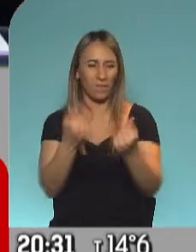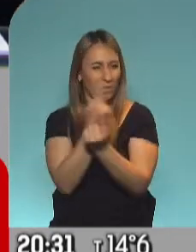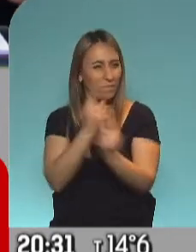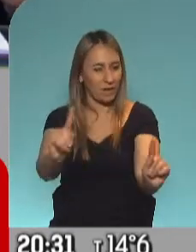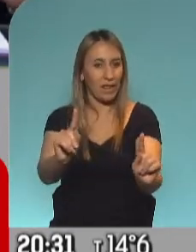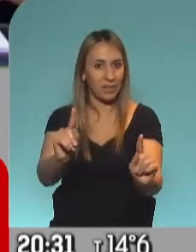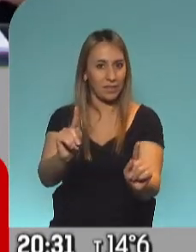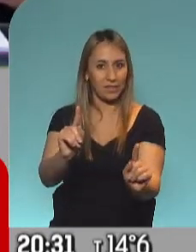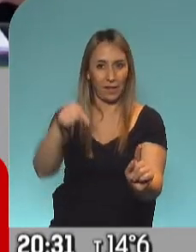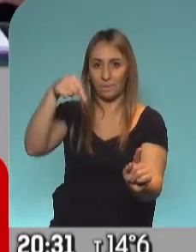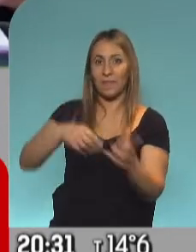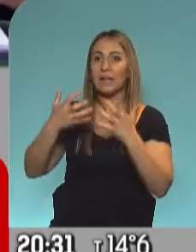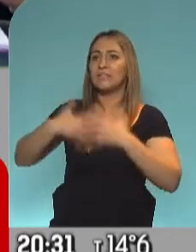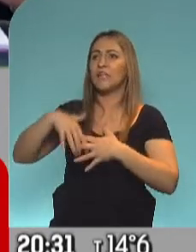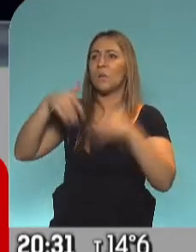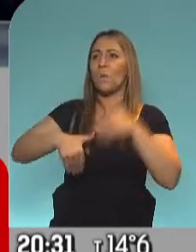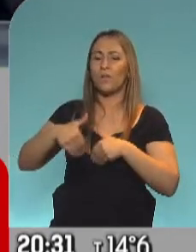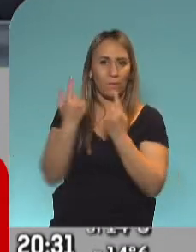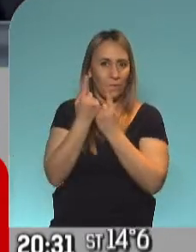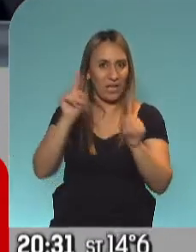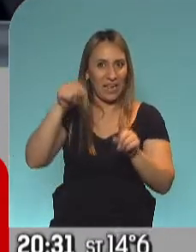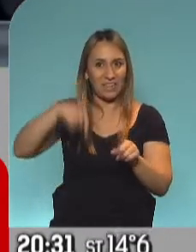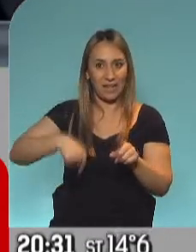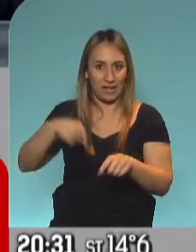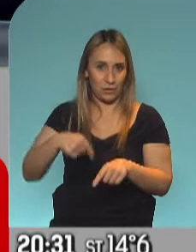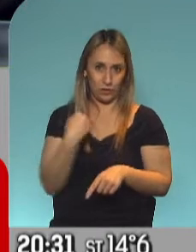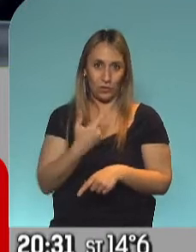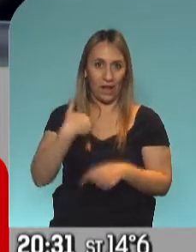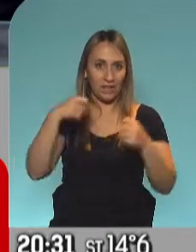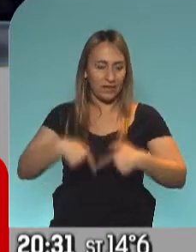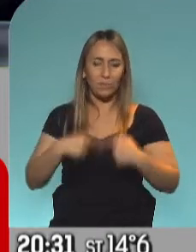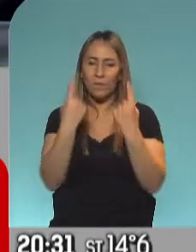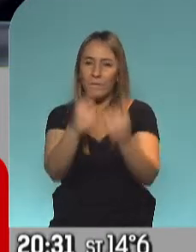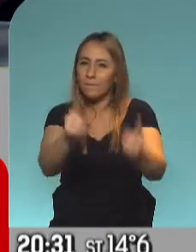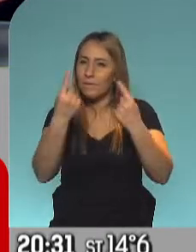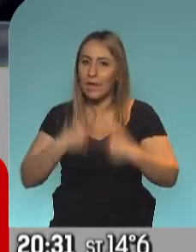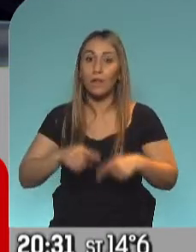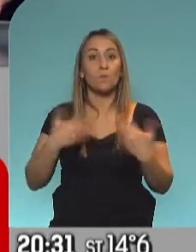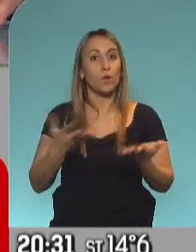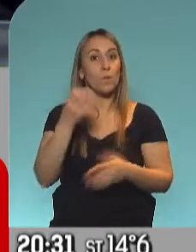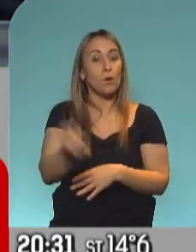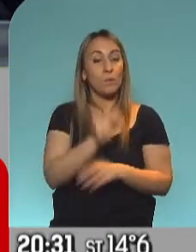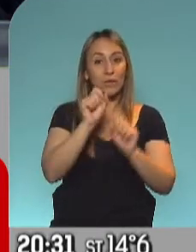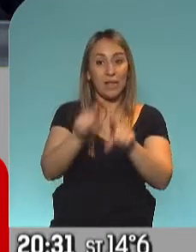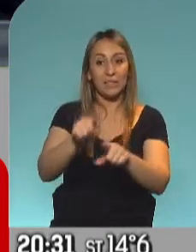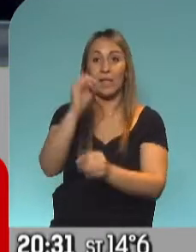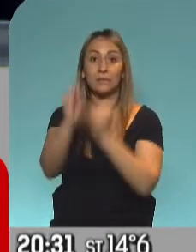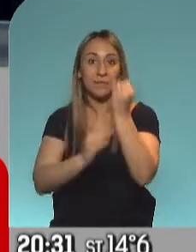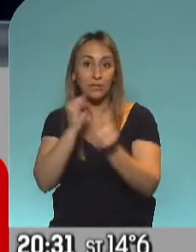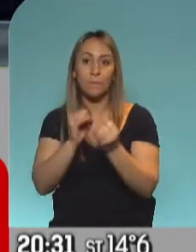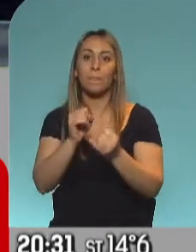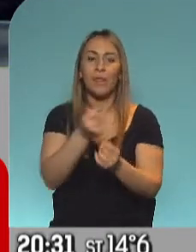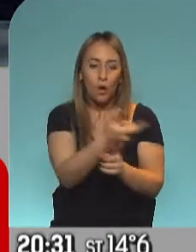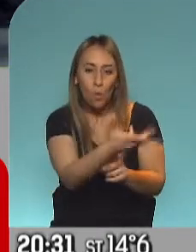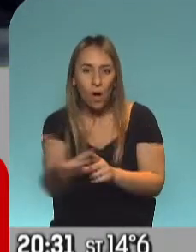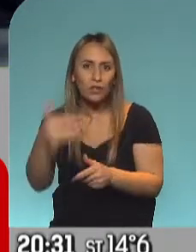son completamente distintas, no hay que analizarla con la lógica de lo que vivimos acá en nuestro país, por eso es importante lo que estás diciendo vos. Mayor cantidad de votos no